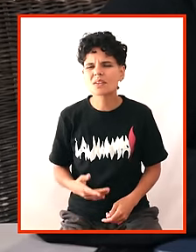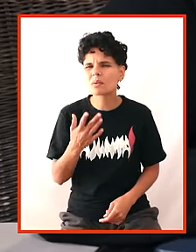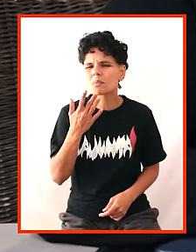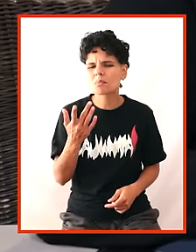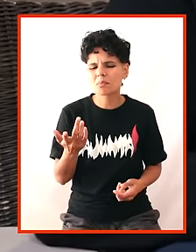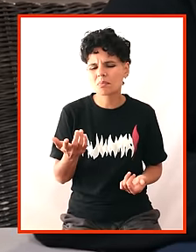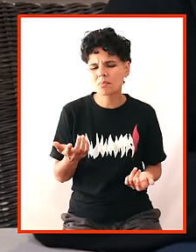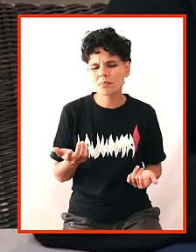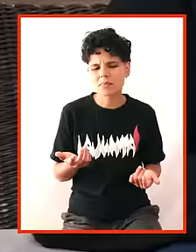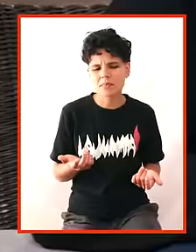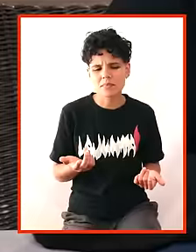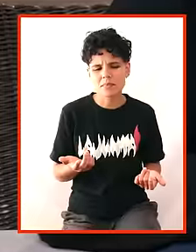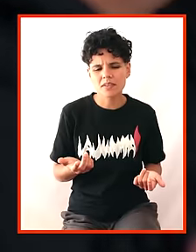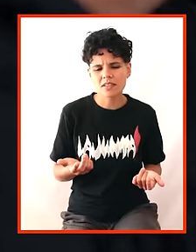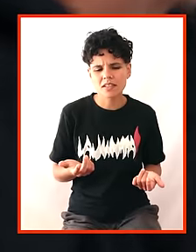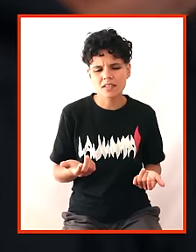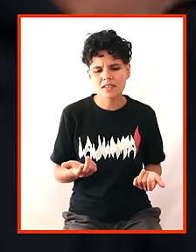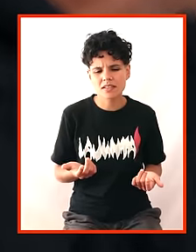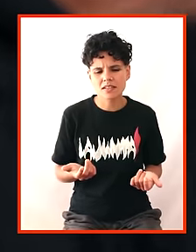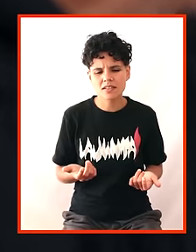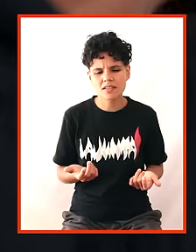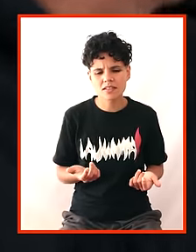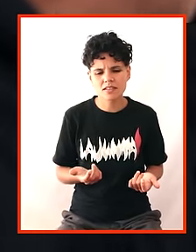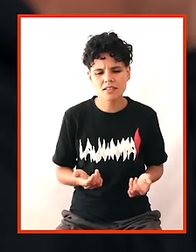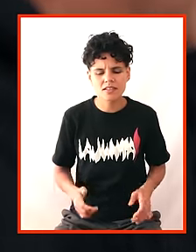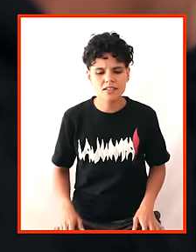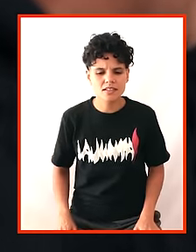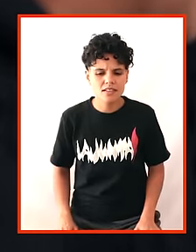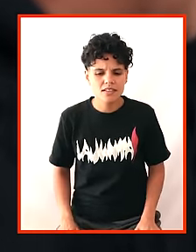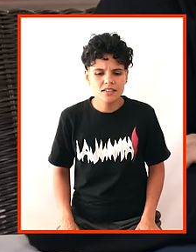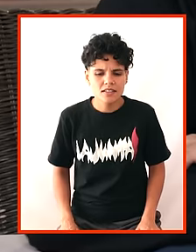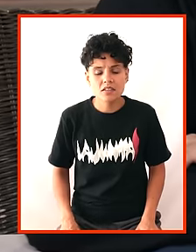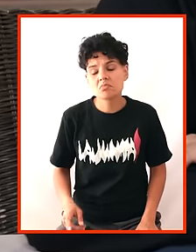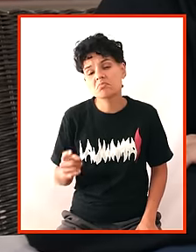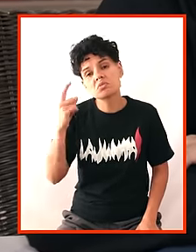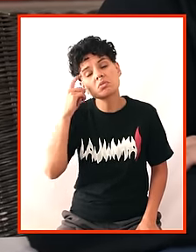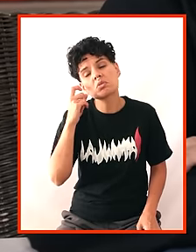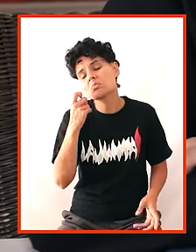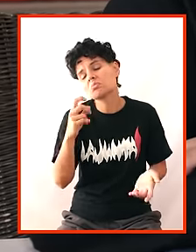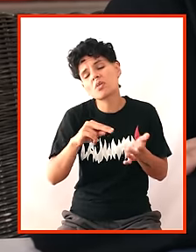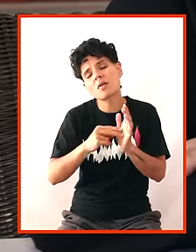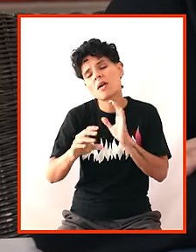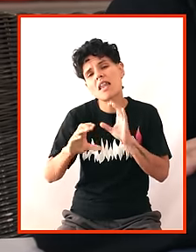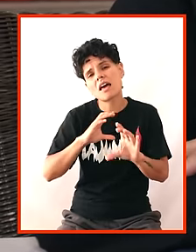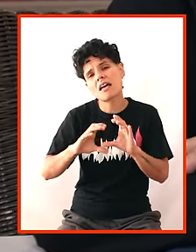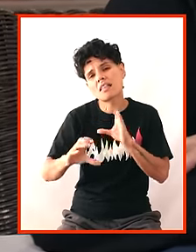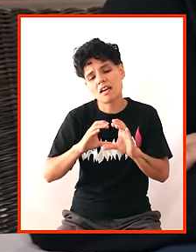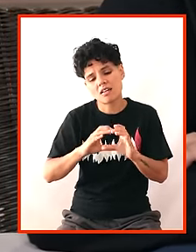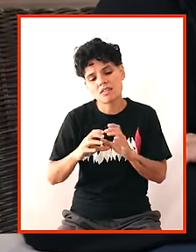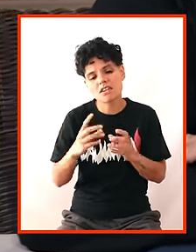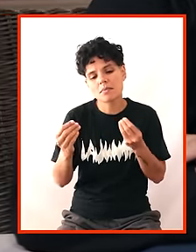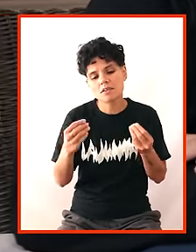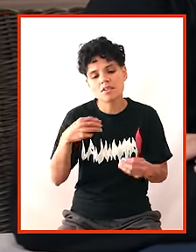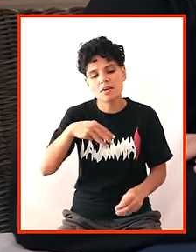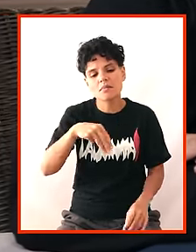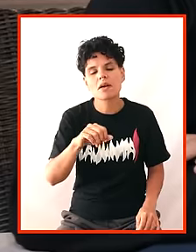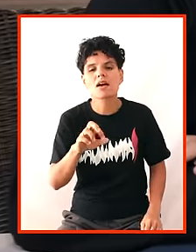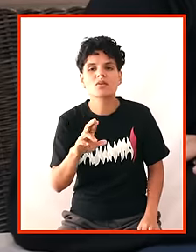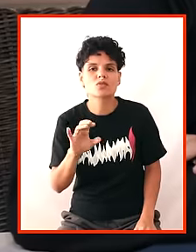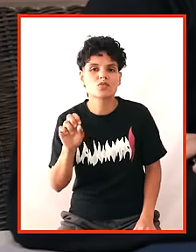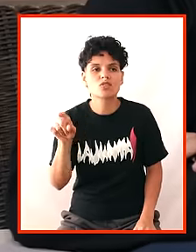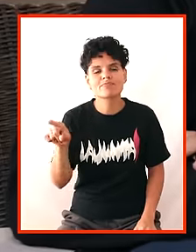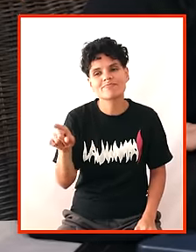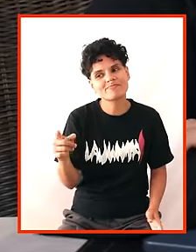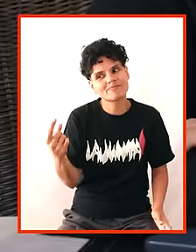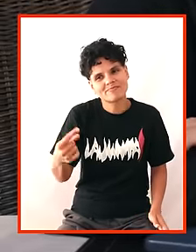verdad. Era como así. Ese fue como... No, estaba... no es que sí, lo que pasa es que, mira, el Mauro, que no está aquí,